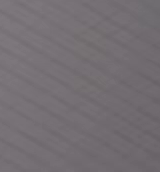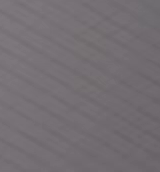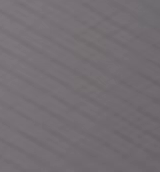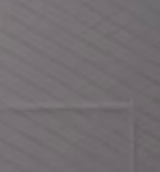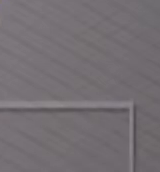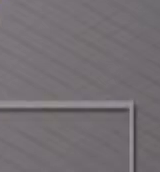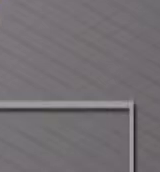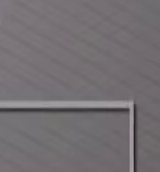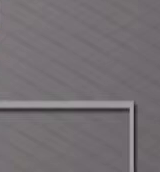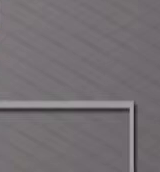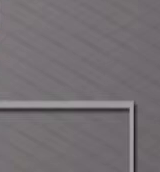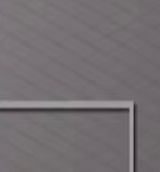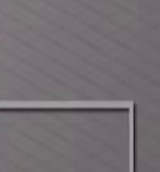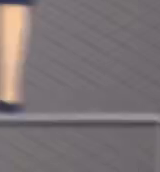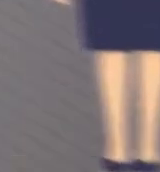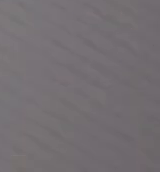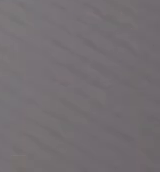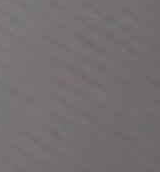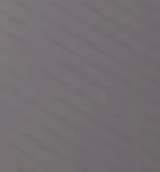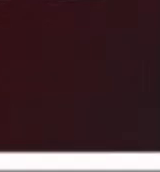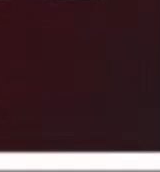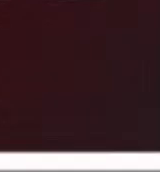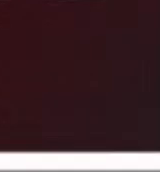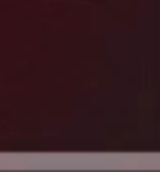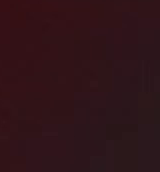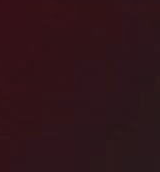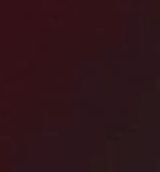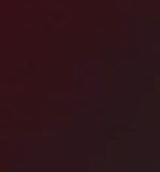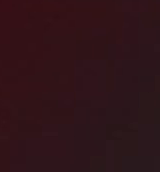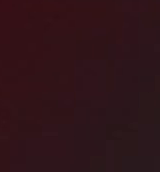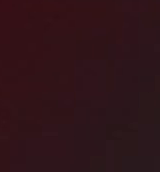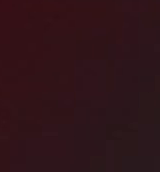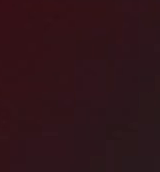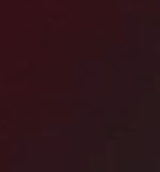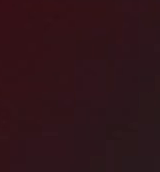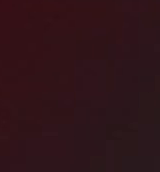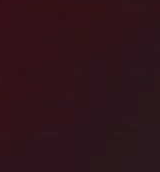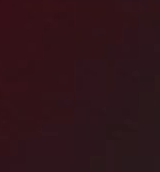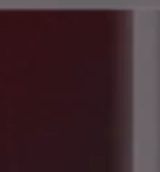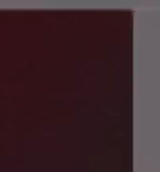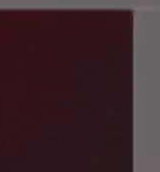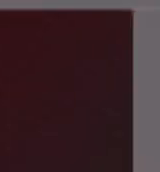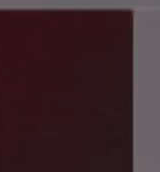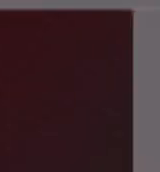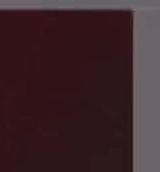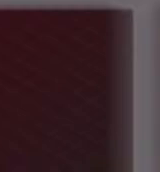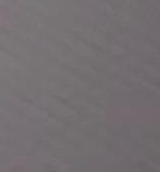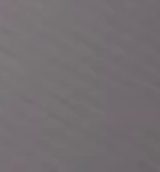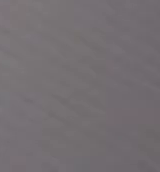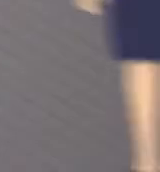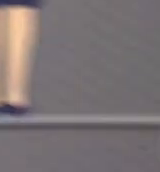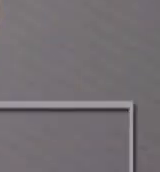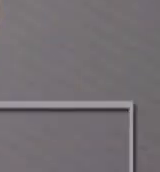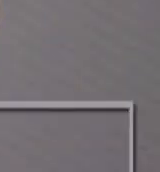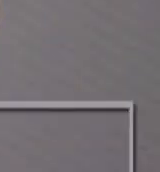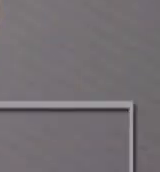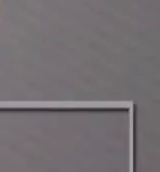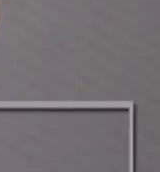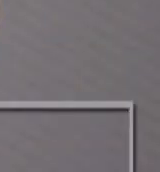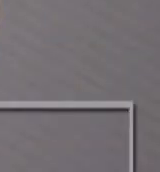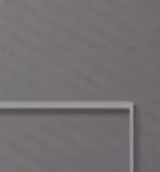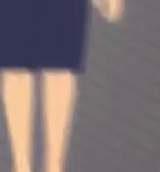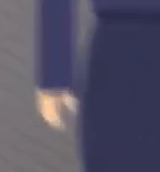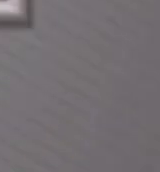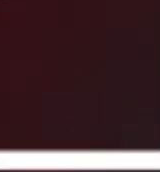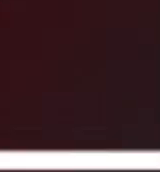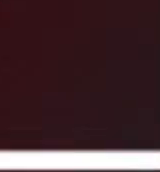tipos de procesos. Proceso de habeas corpus, cuando algo o alguien atenta contra la libertad personal. Proceso